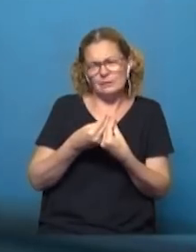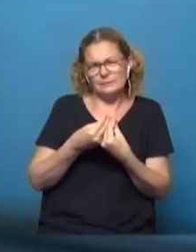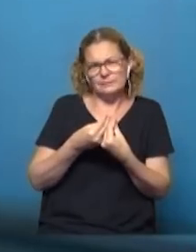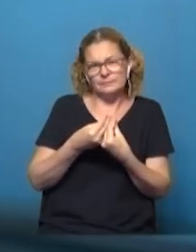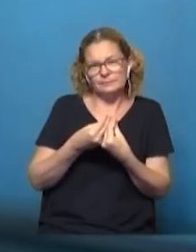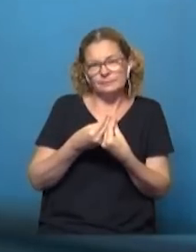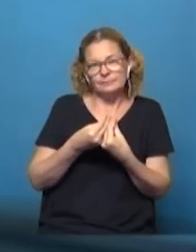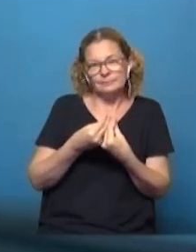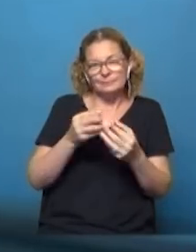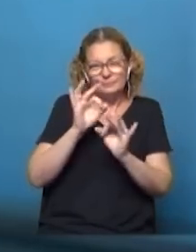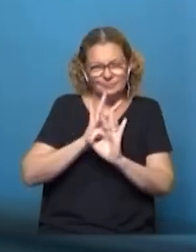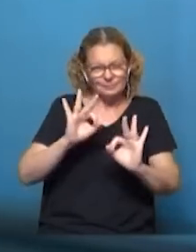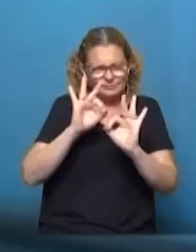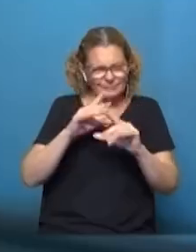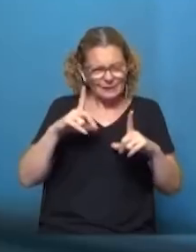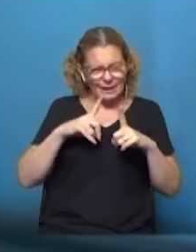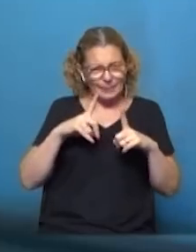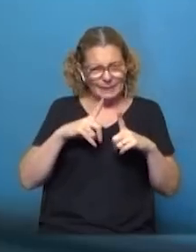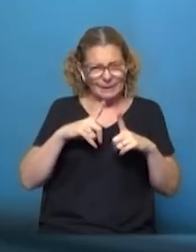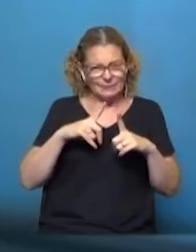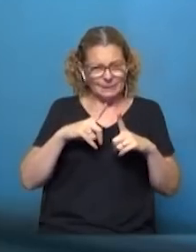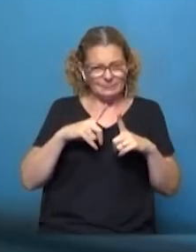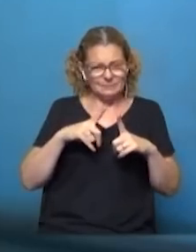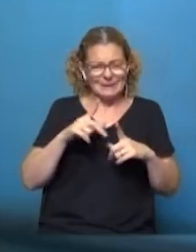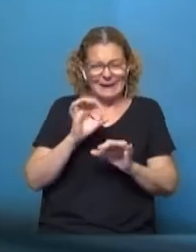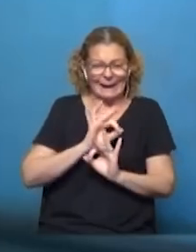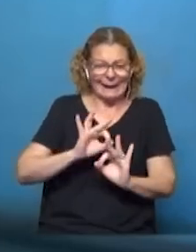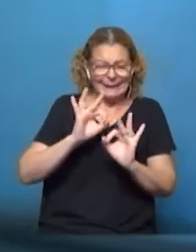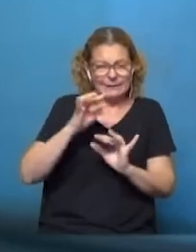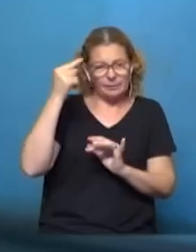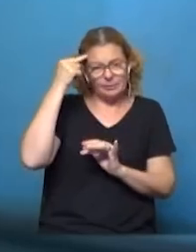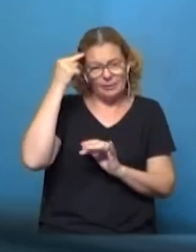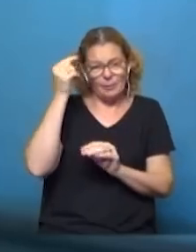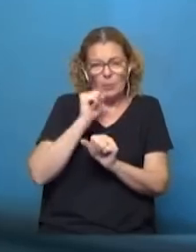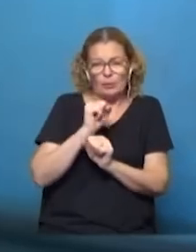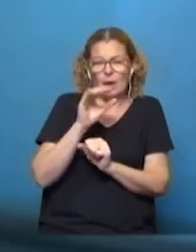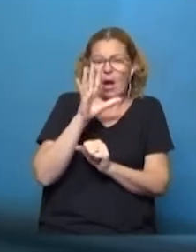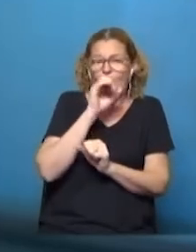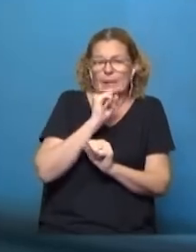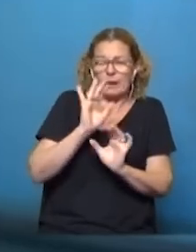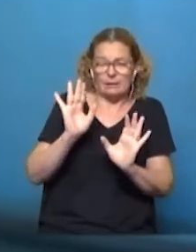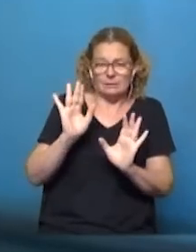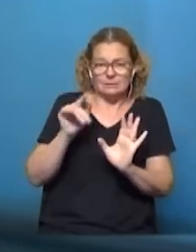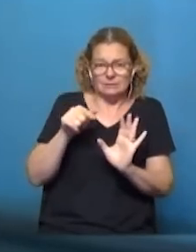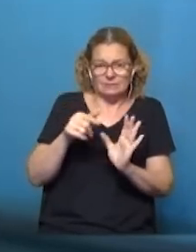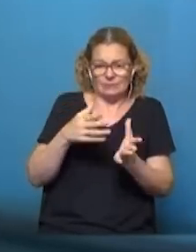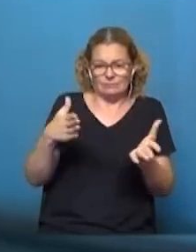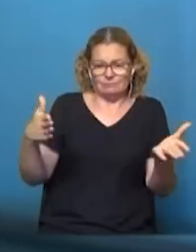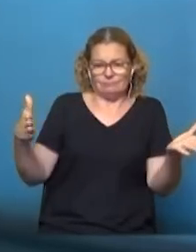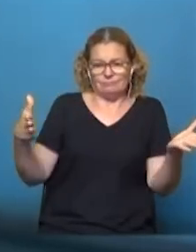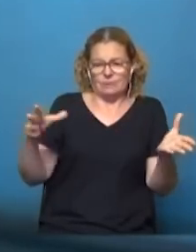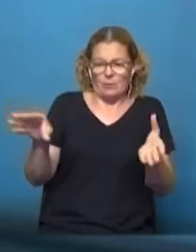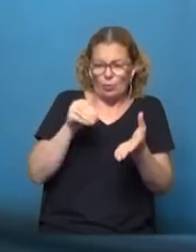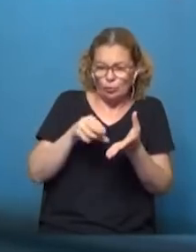lo que nadie esperaba lo que nadie pensaba lo que nadie podía suponer es este paquete que